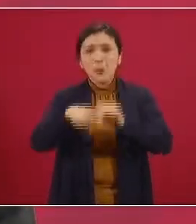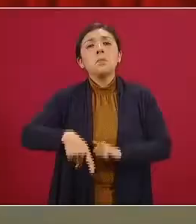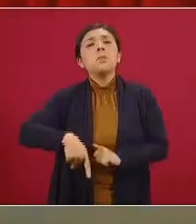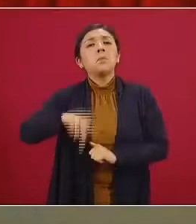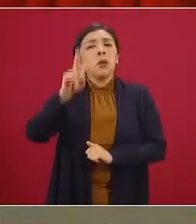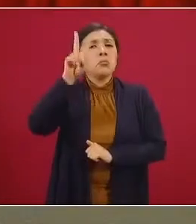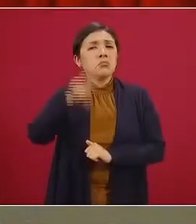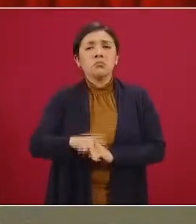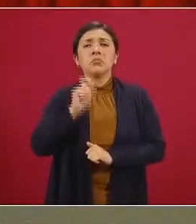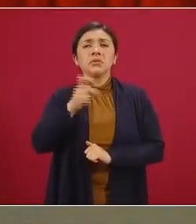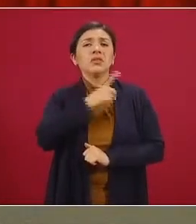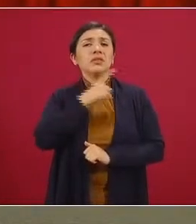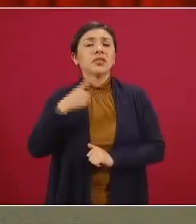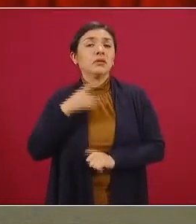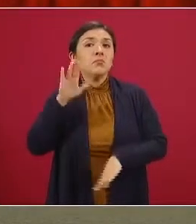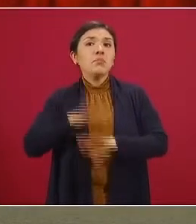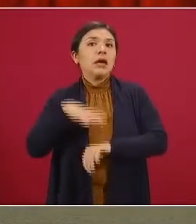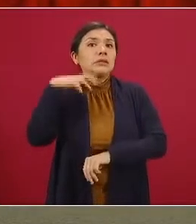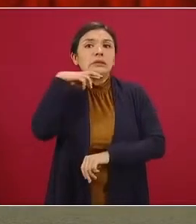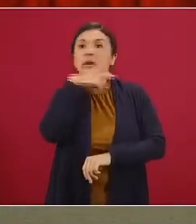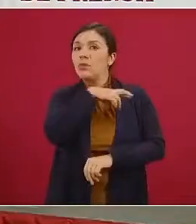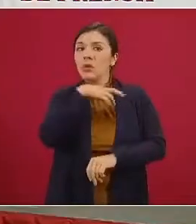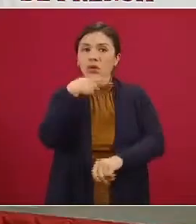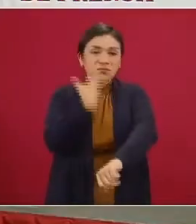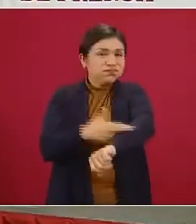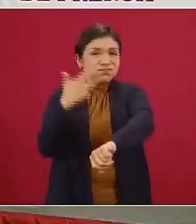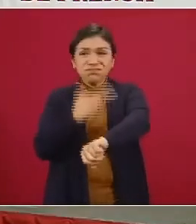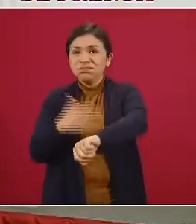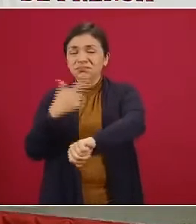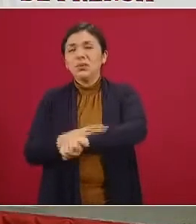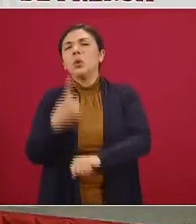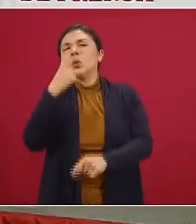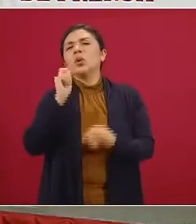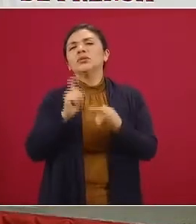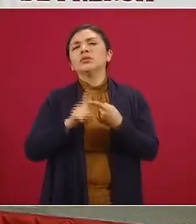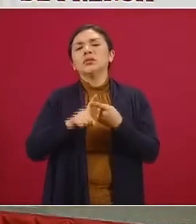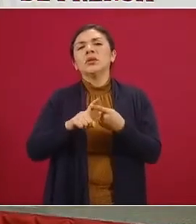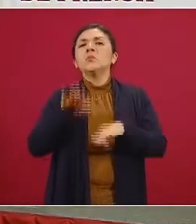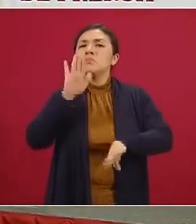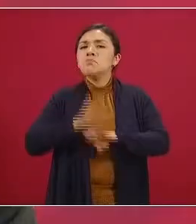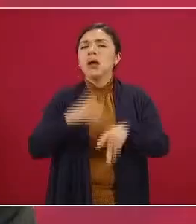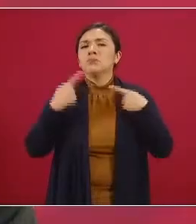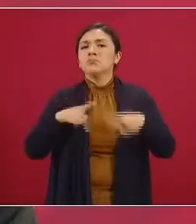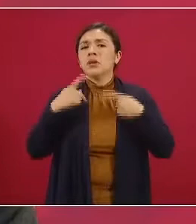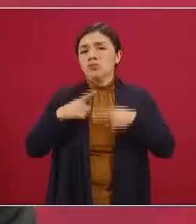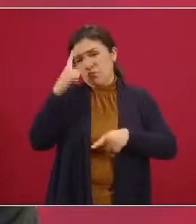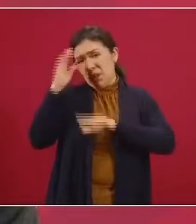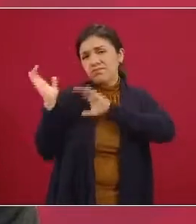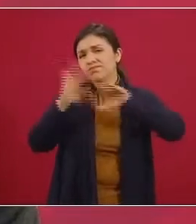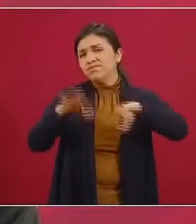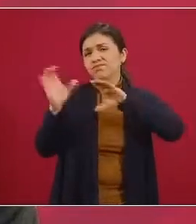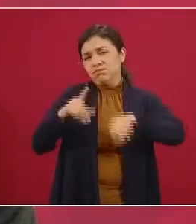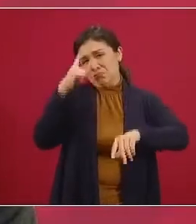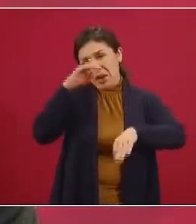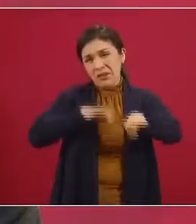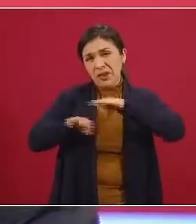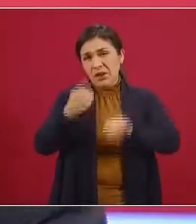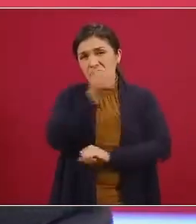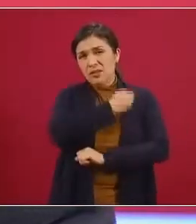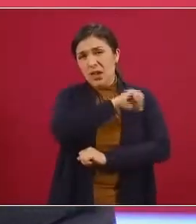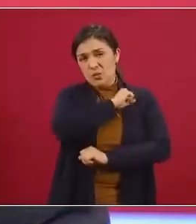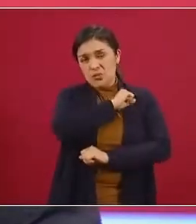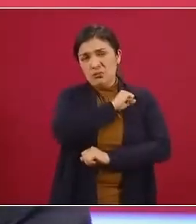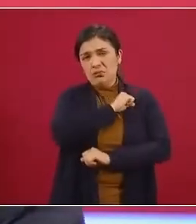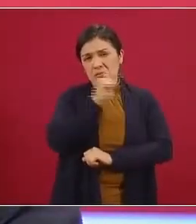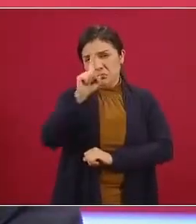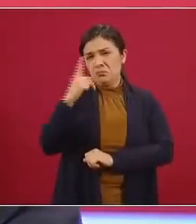que definitivamente tuvimos que acelerarlas. Unas de ellas tienen que ver con la contratación de personal. Justamente